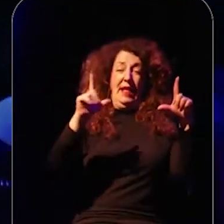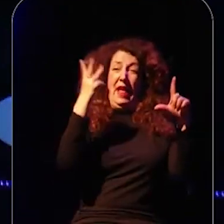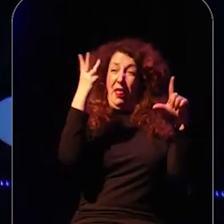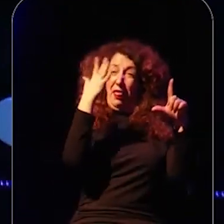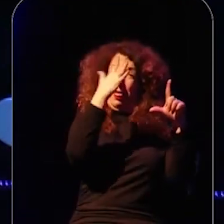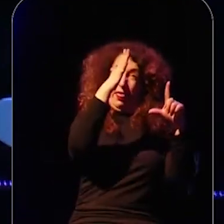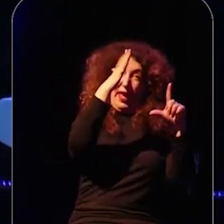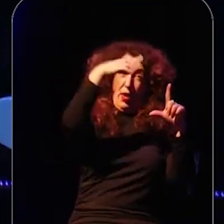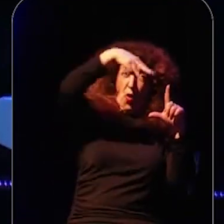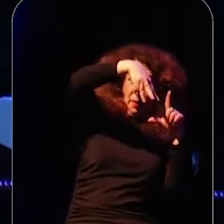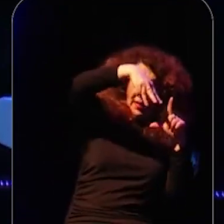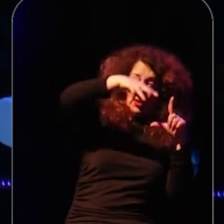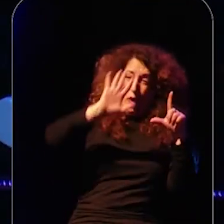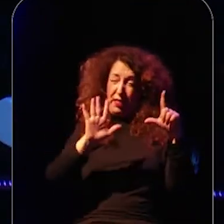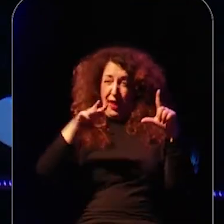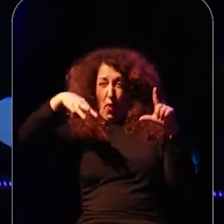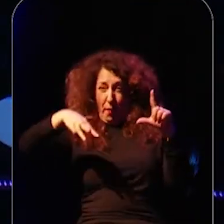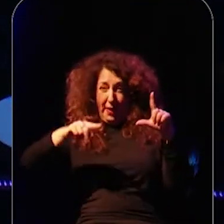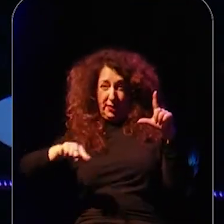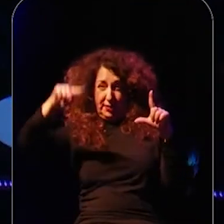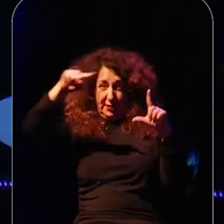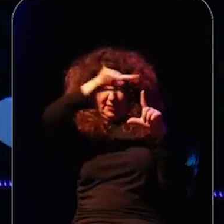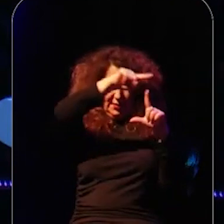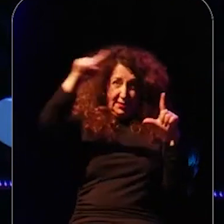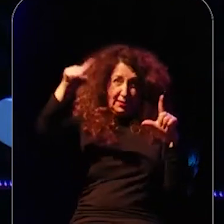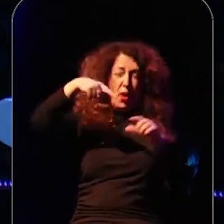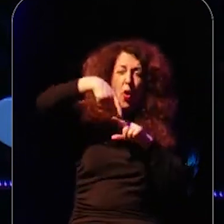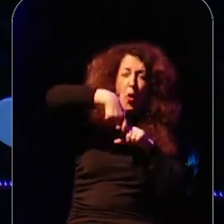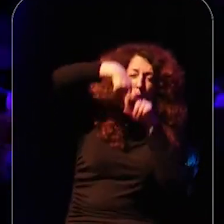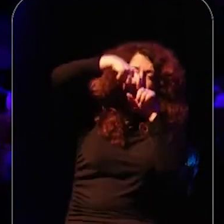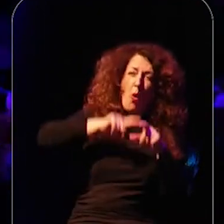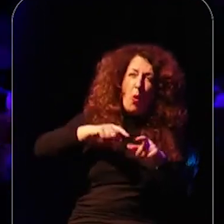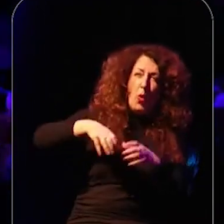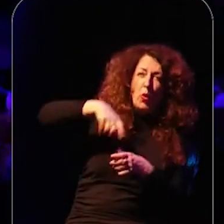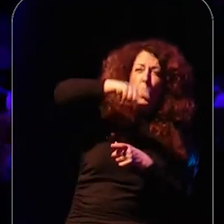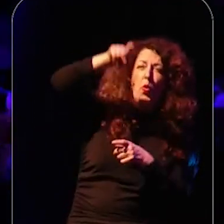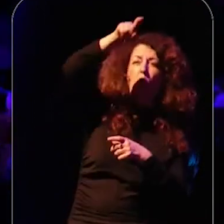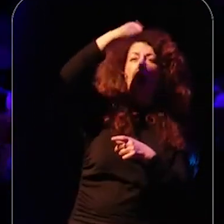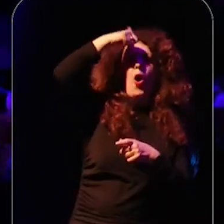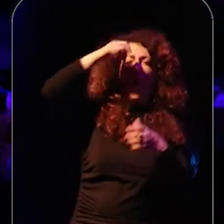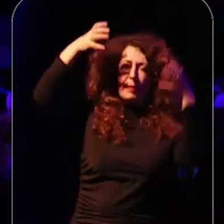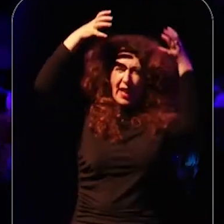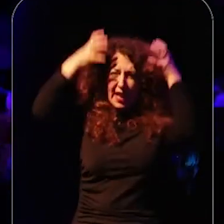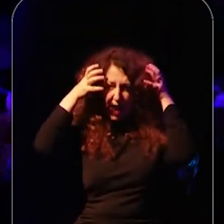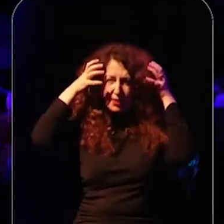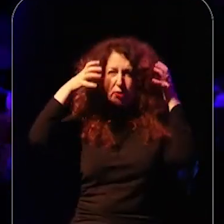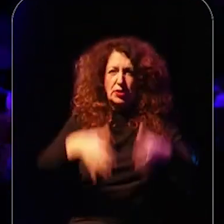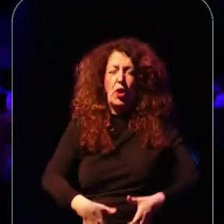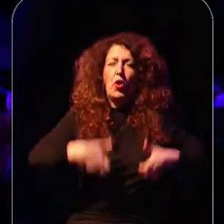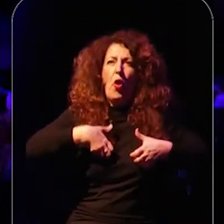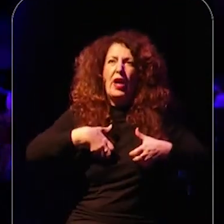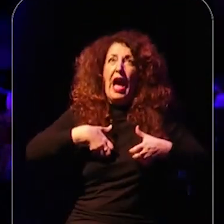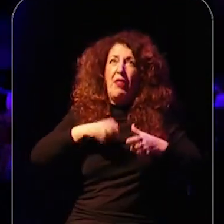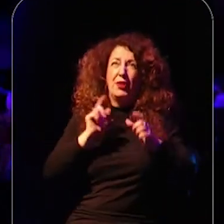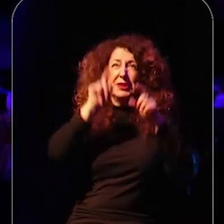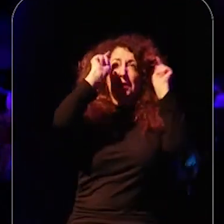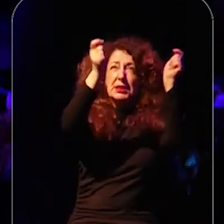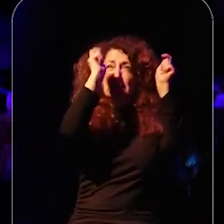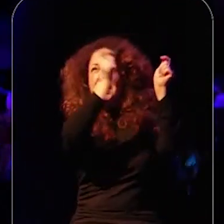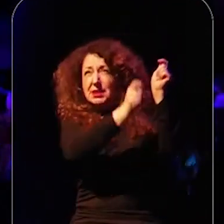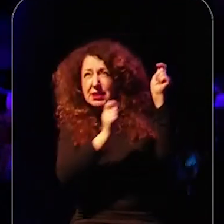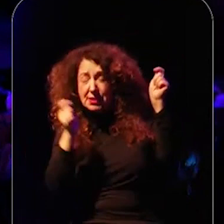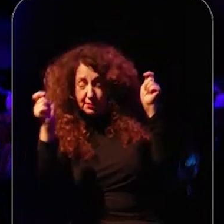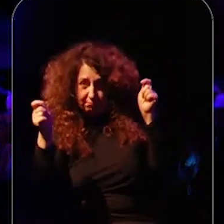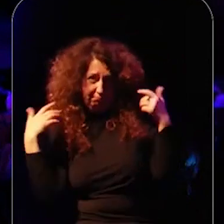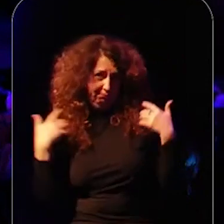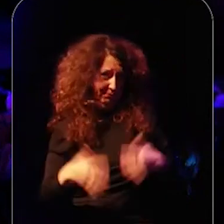5 metros, colgarlos a 100 metros, con una grúa, a la vez unos tíos allí colgados con el casco sujetando, una fiesta.